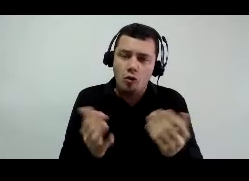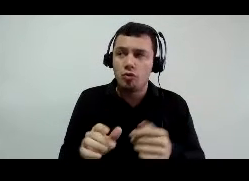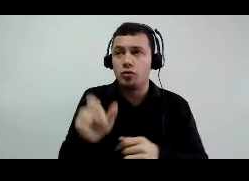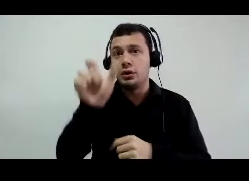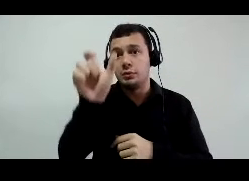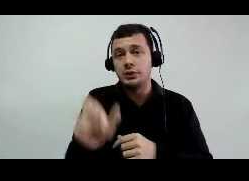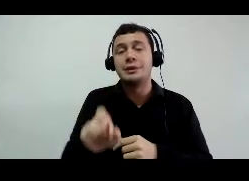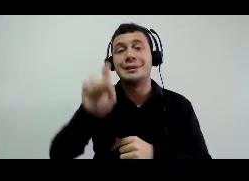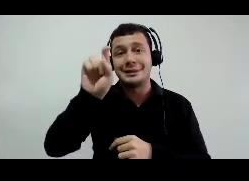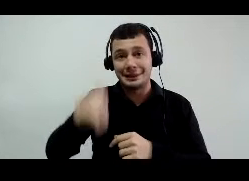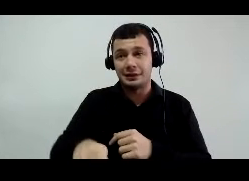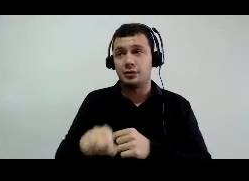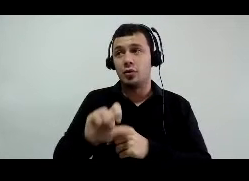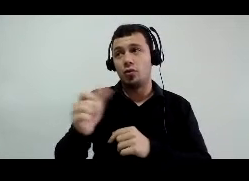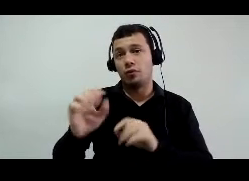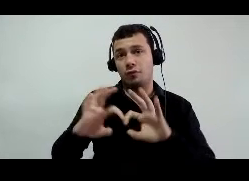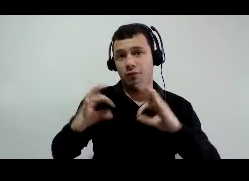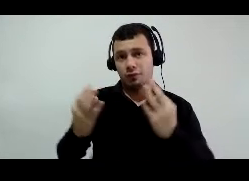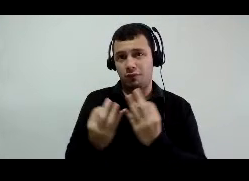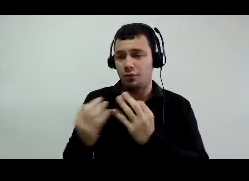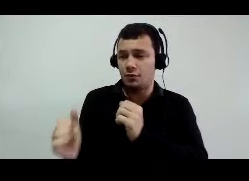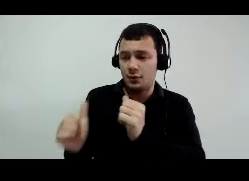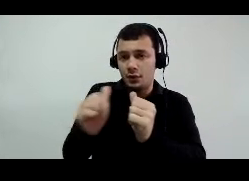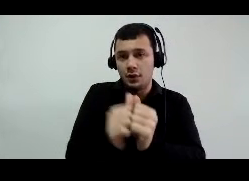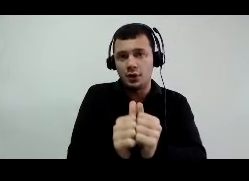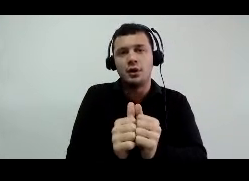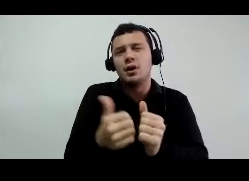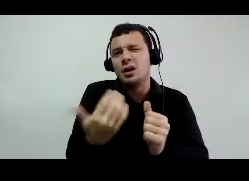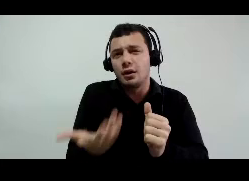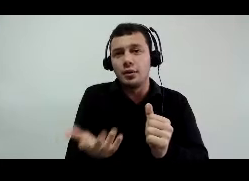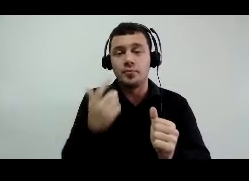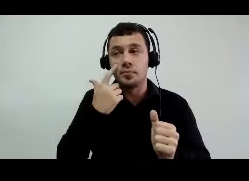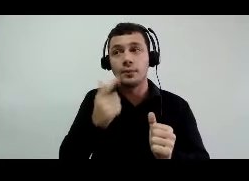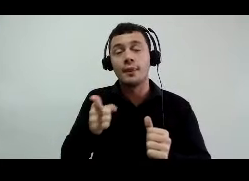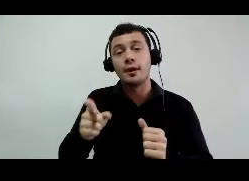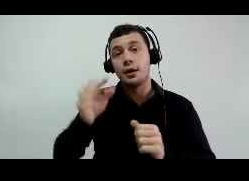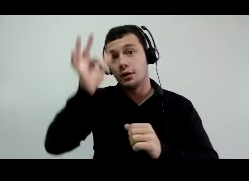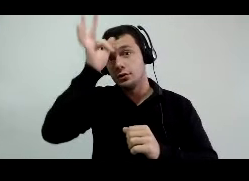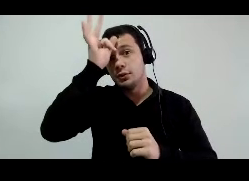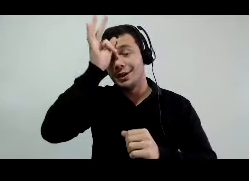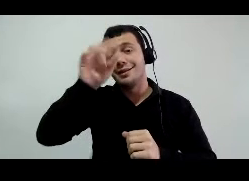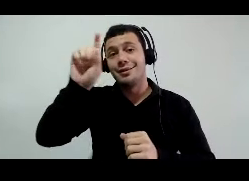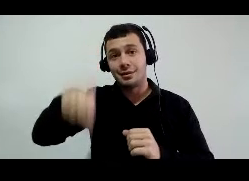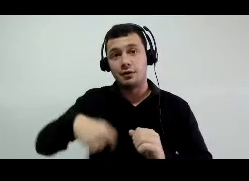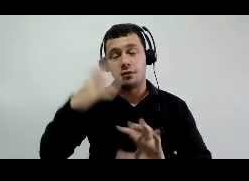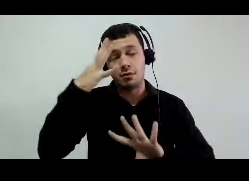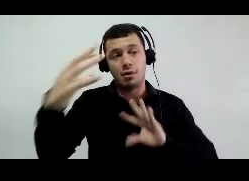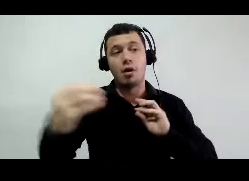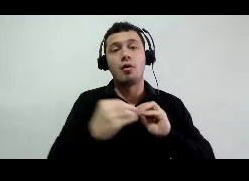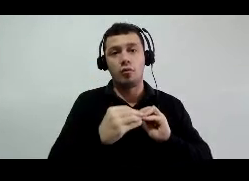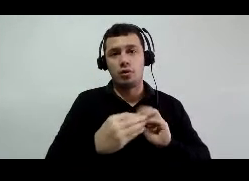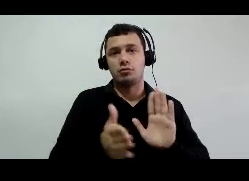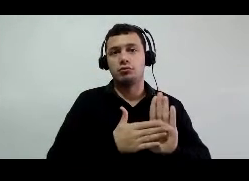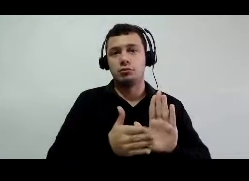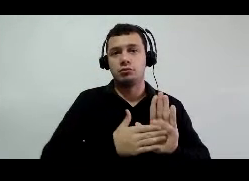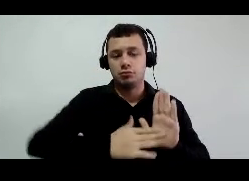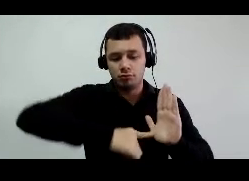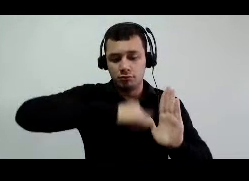un familiar, la institución debe hacerle firmar un consentimiento informado a ese familiar, le debe entregar los